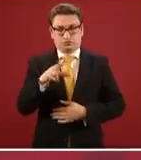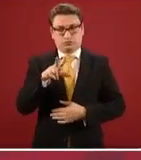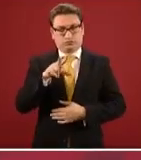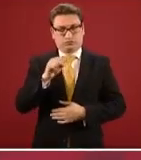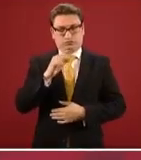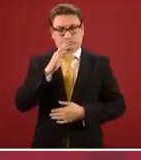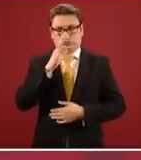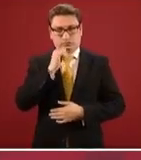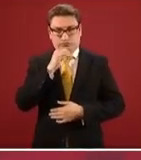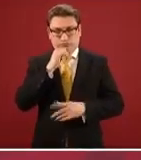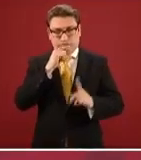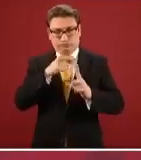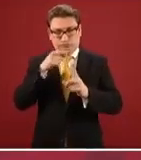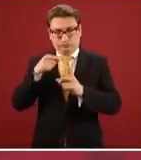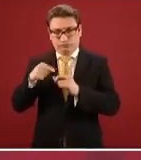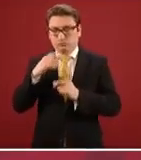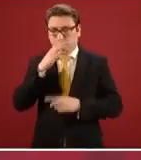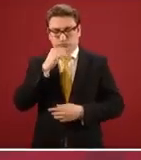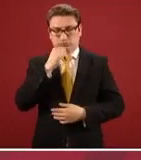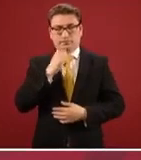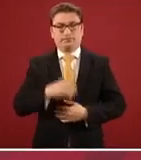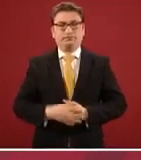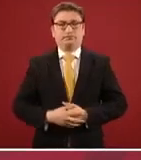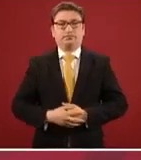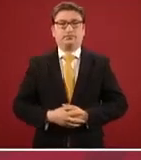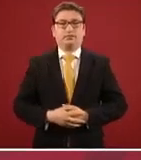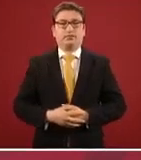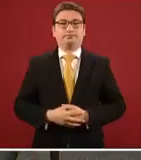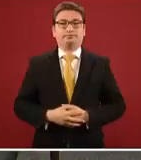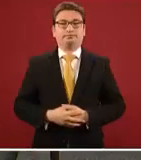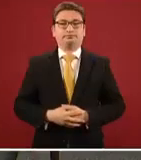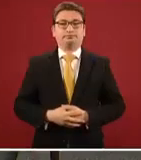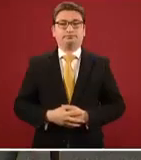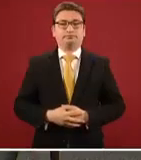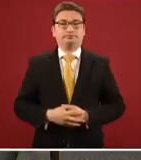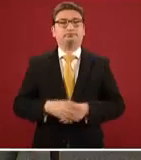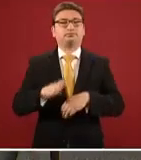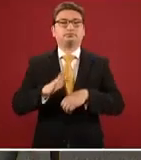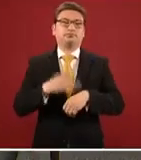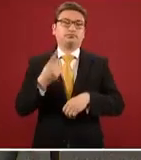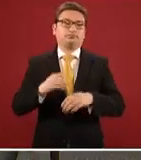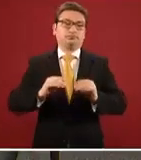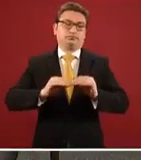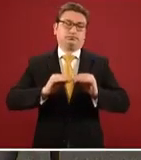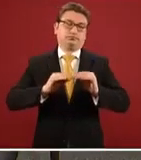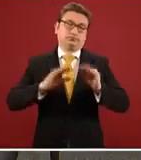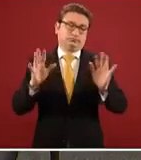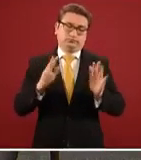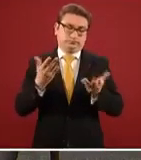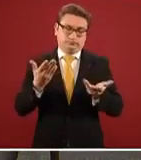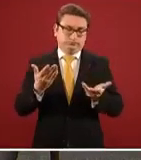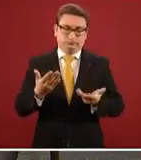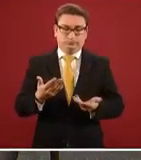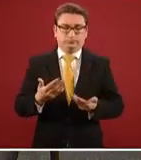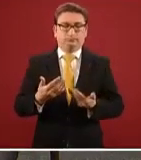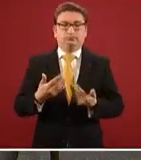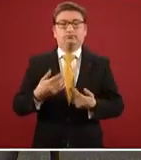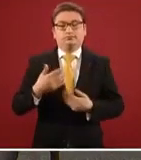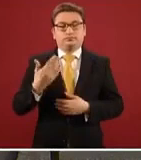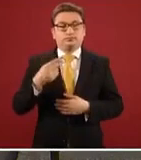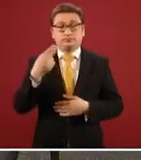en lo específico por razones obvias. Se va a tratar